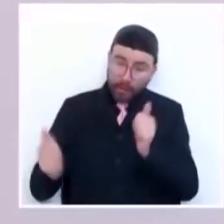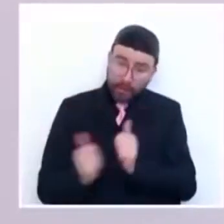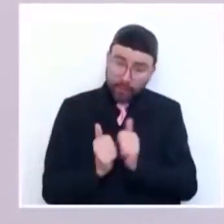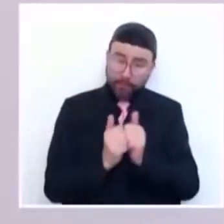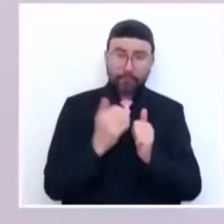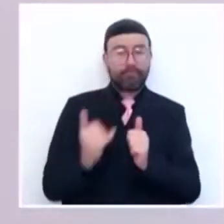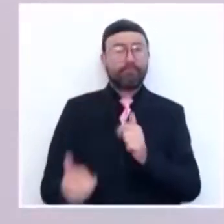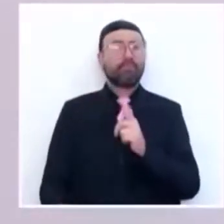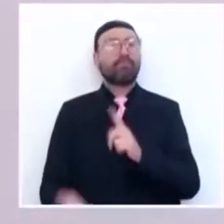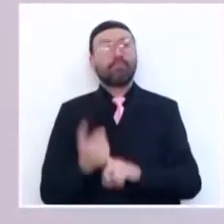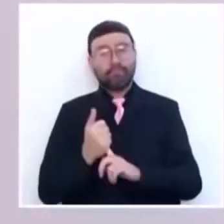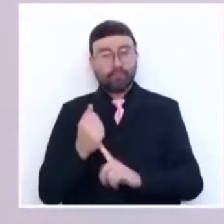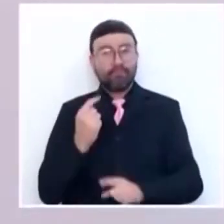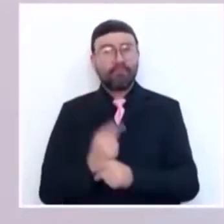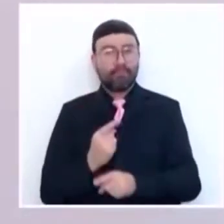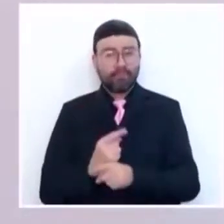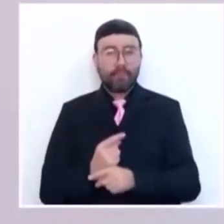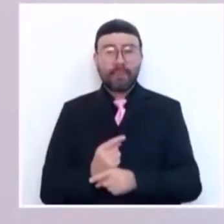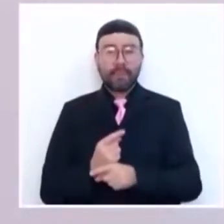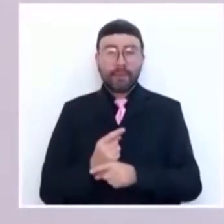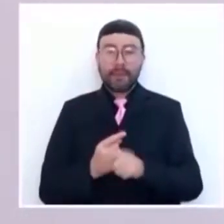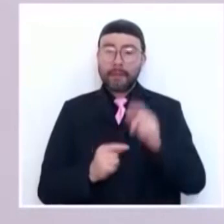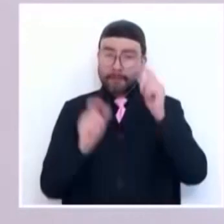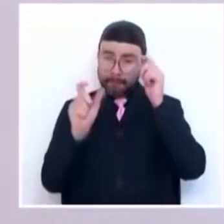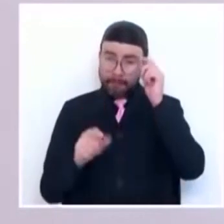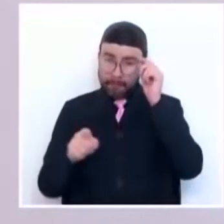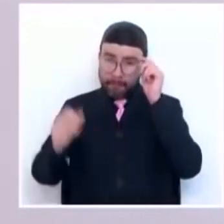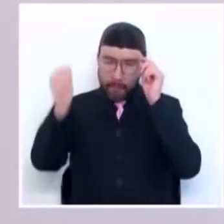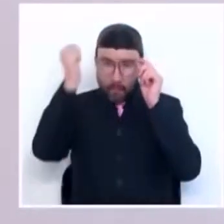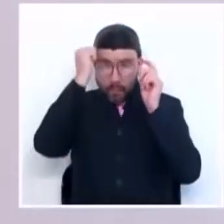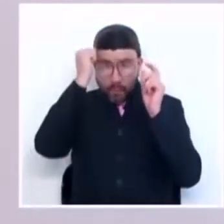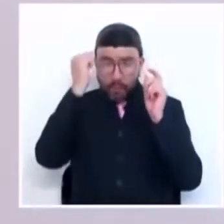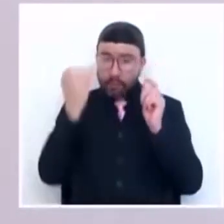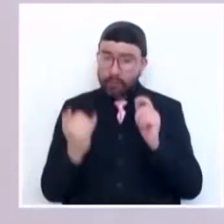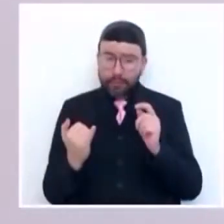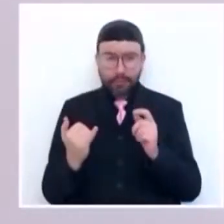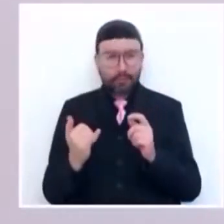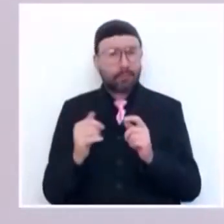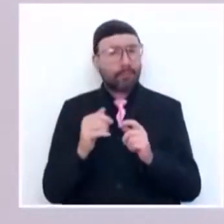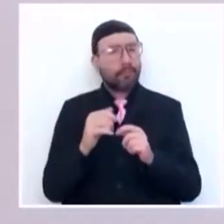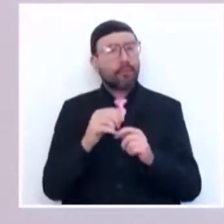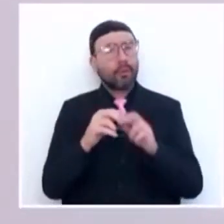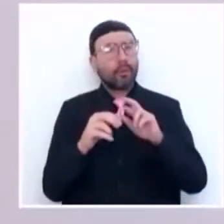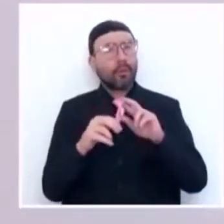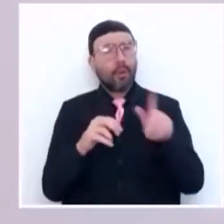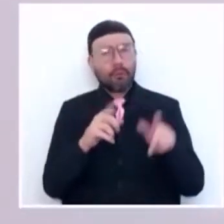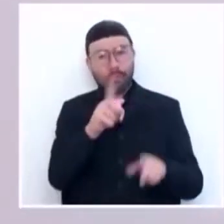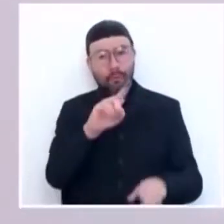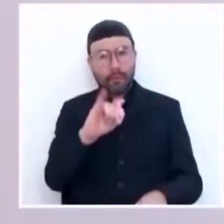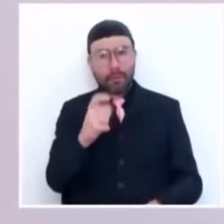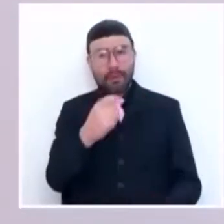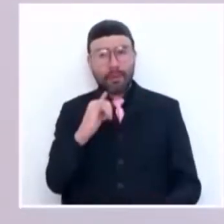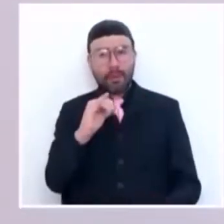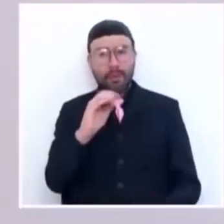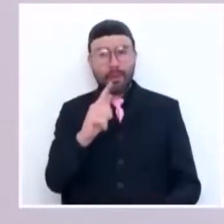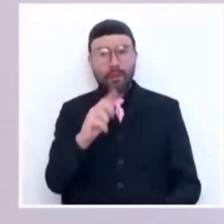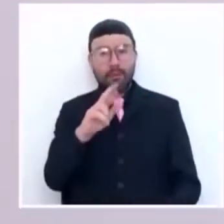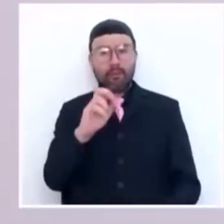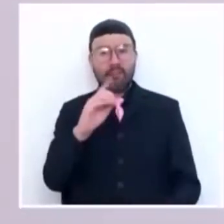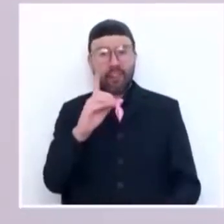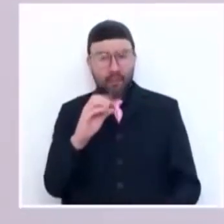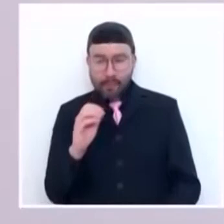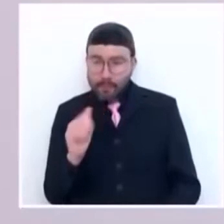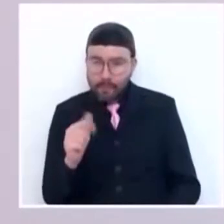encontré que efectivamente el maestro Sigifredo Yelva tenía un acumulado